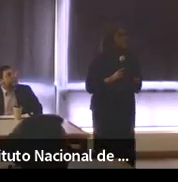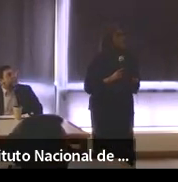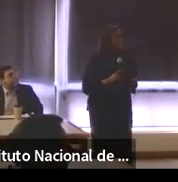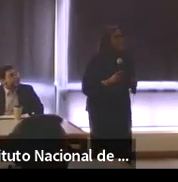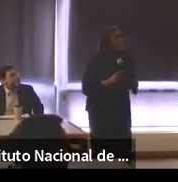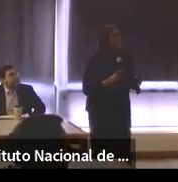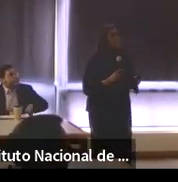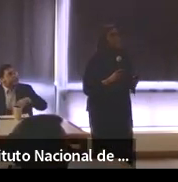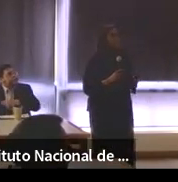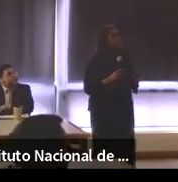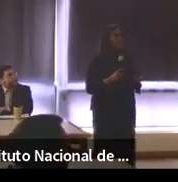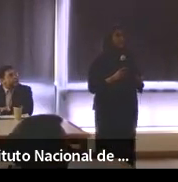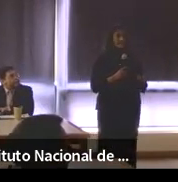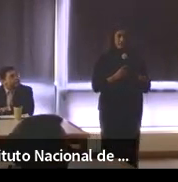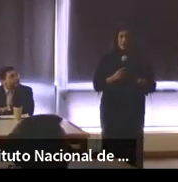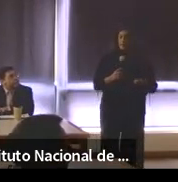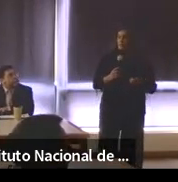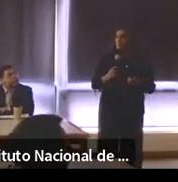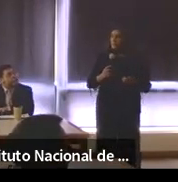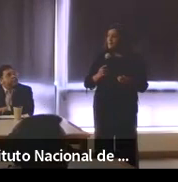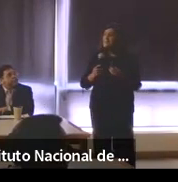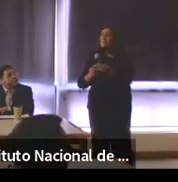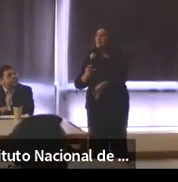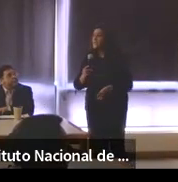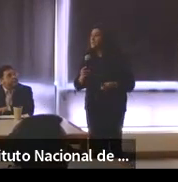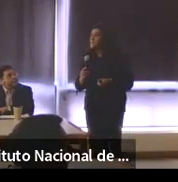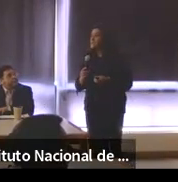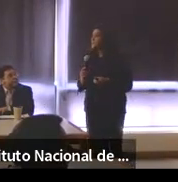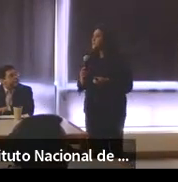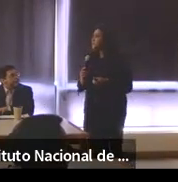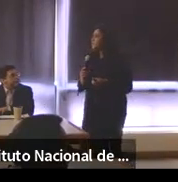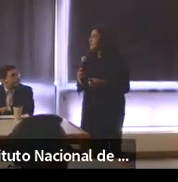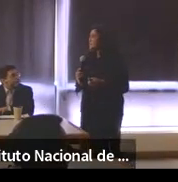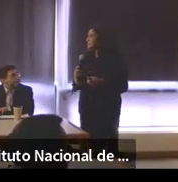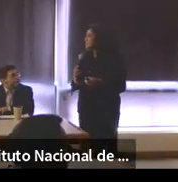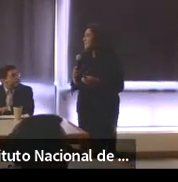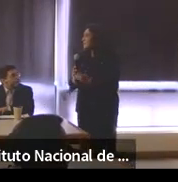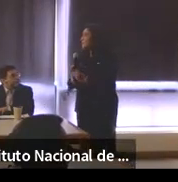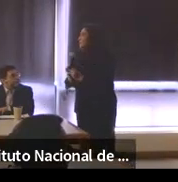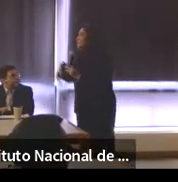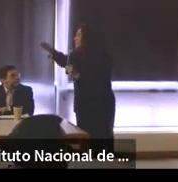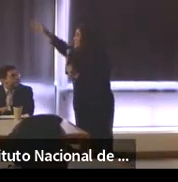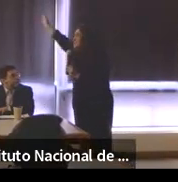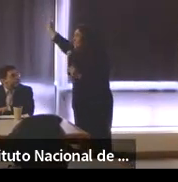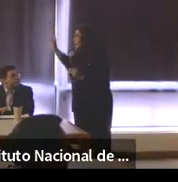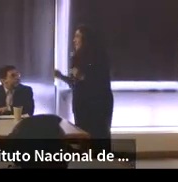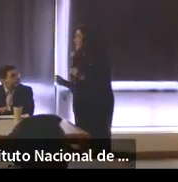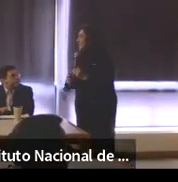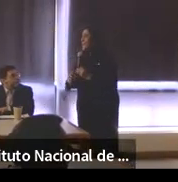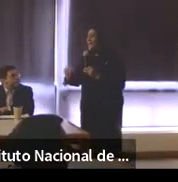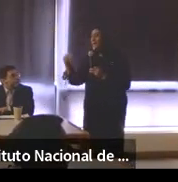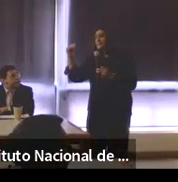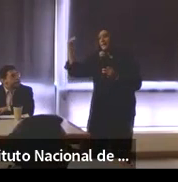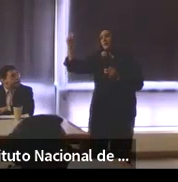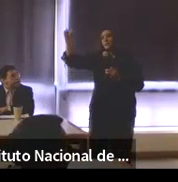tiene que ver con la parte de que debes identificar Cuáles son los puntos críticos te pueden contar una historia